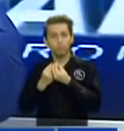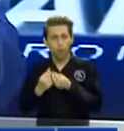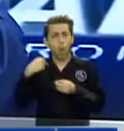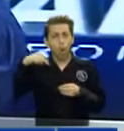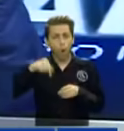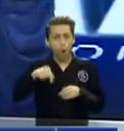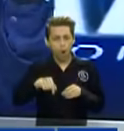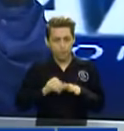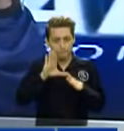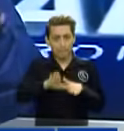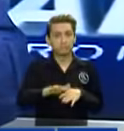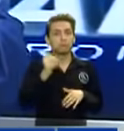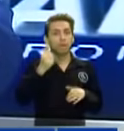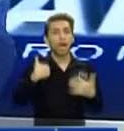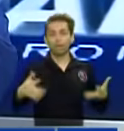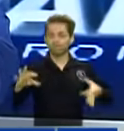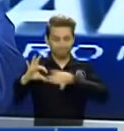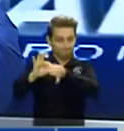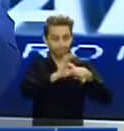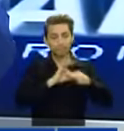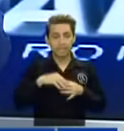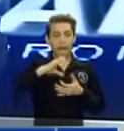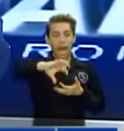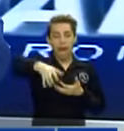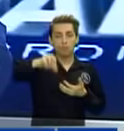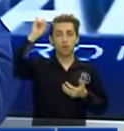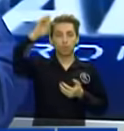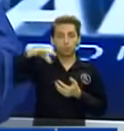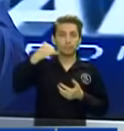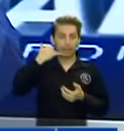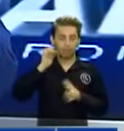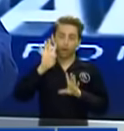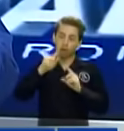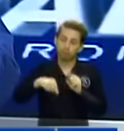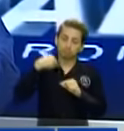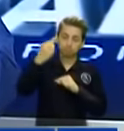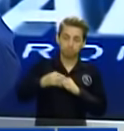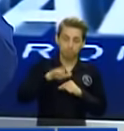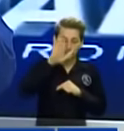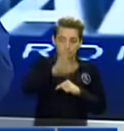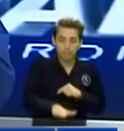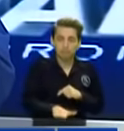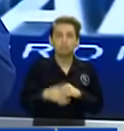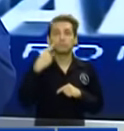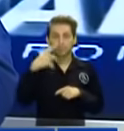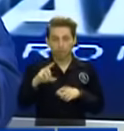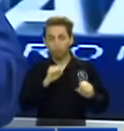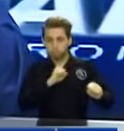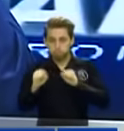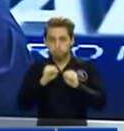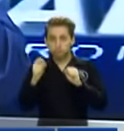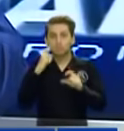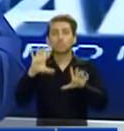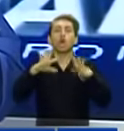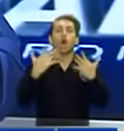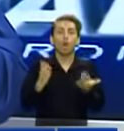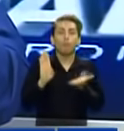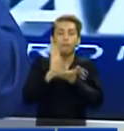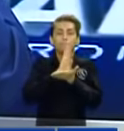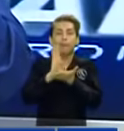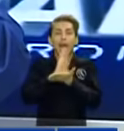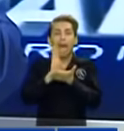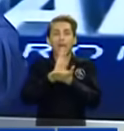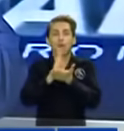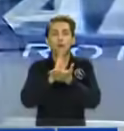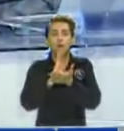luz, teléfono, lo básico. Ahora nos toca el siguiente paso. Vamos a trabajar fuertemente con la Superintendencia de Bancos, con el